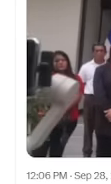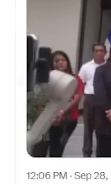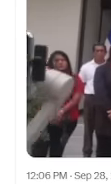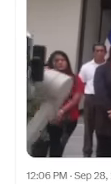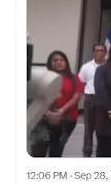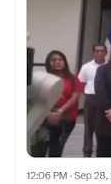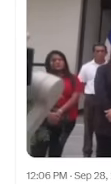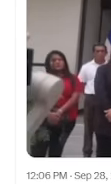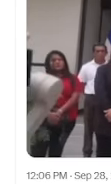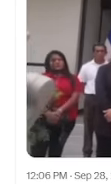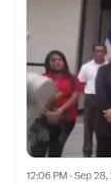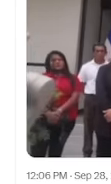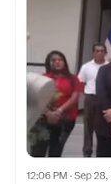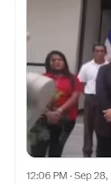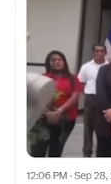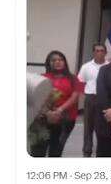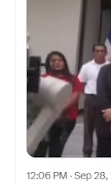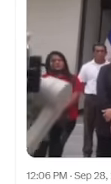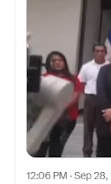Pues ahí les voy a dar el link.